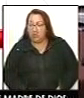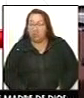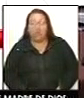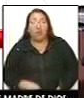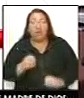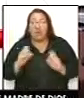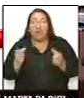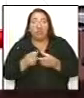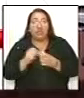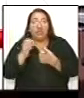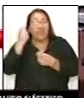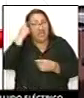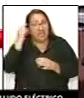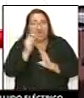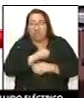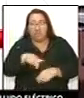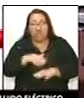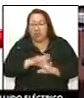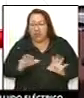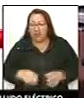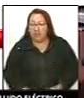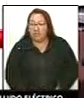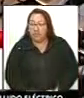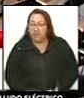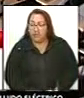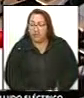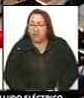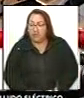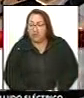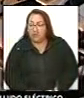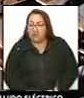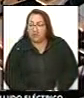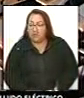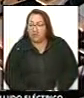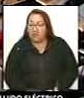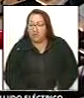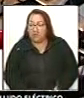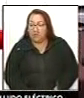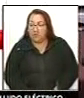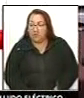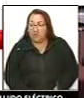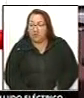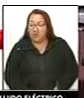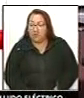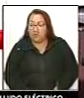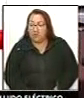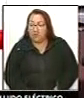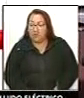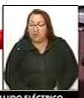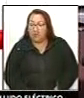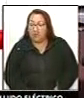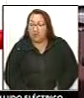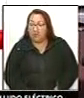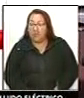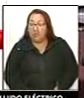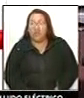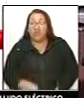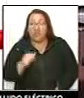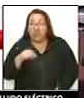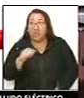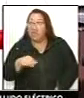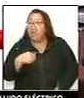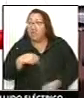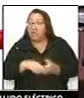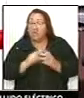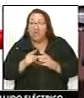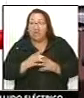inteligencia, que ya está. Gracias, congresista Costa. Pero insisto, presidente, en que sí, debería ser, digamos,